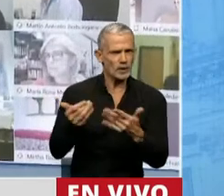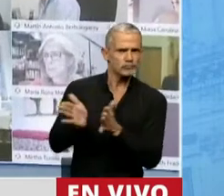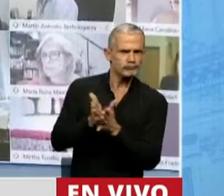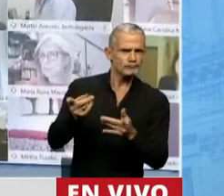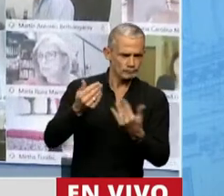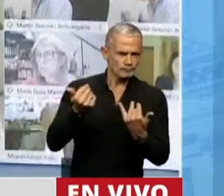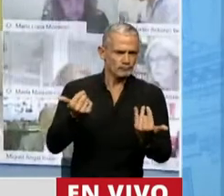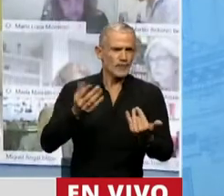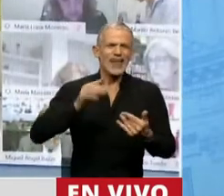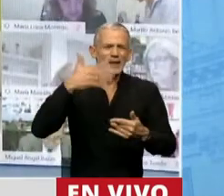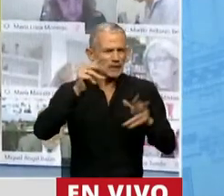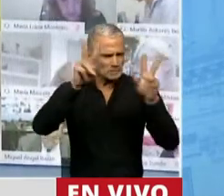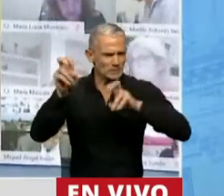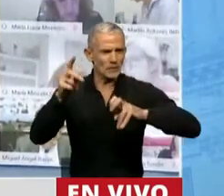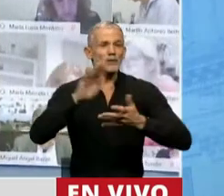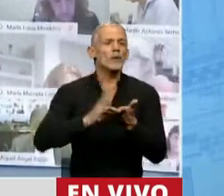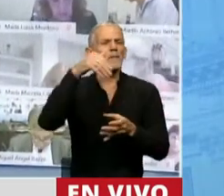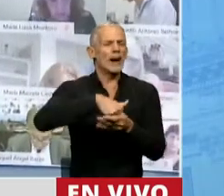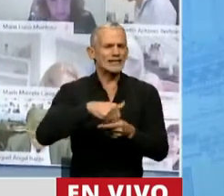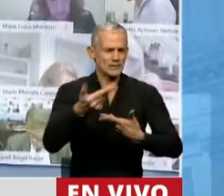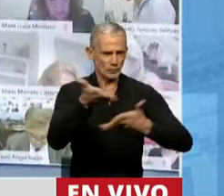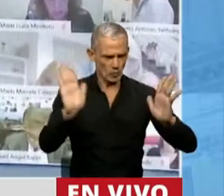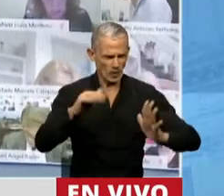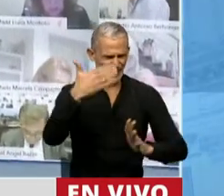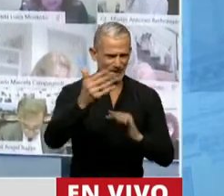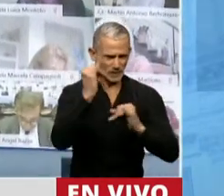ambientales. Luego me voy a referir un poco a esto de la participación pública y